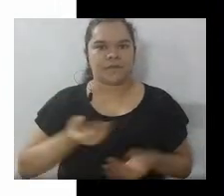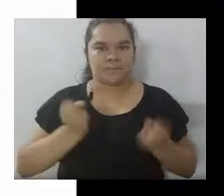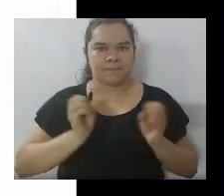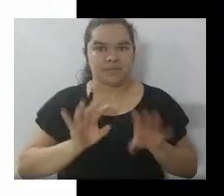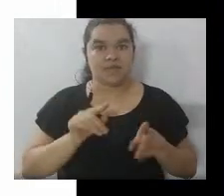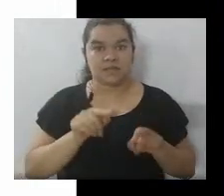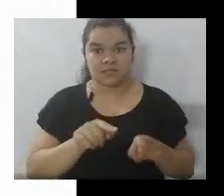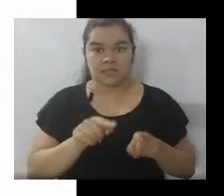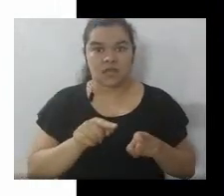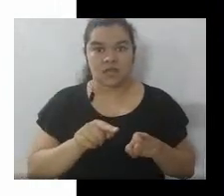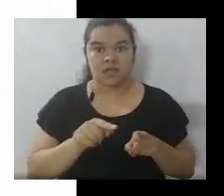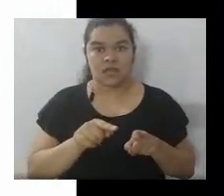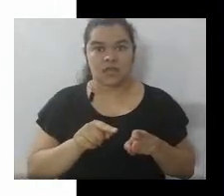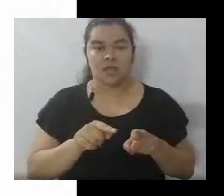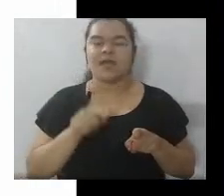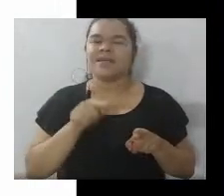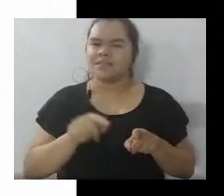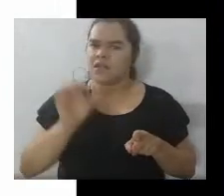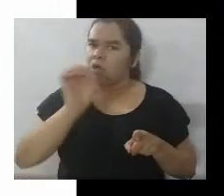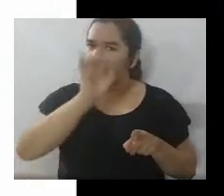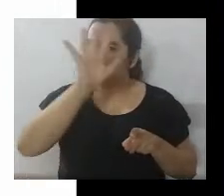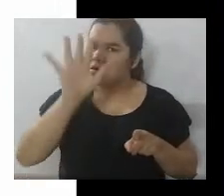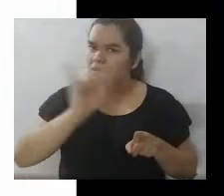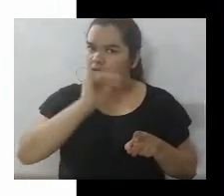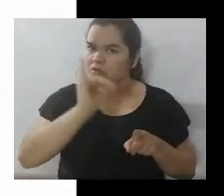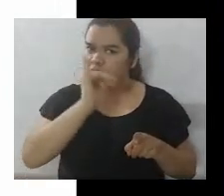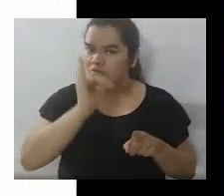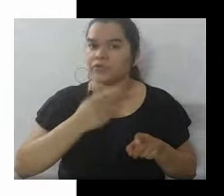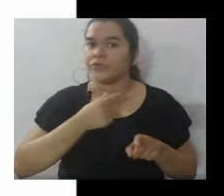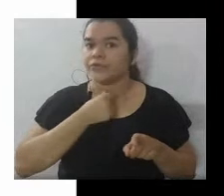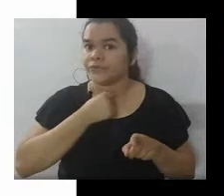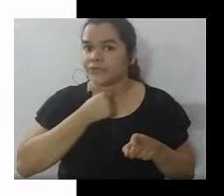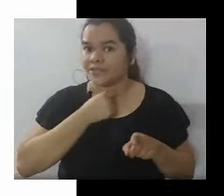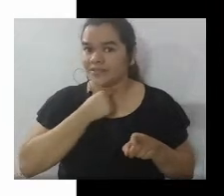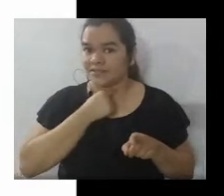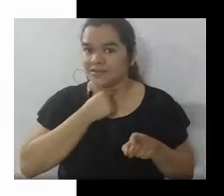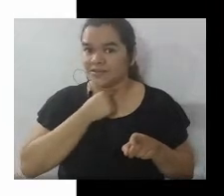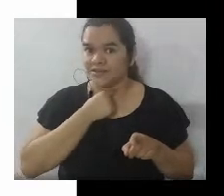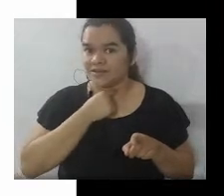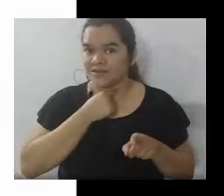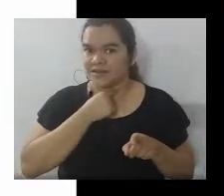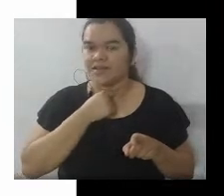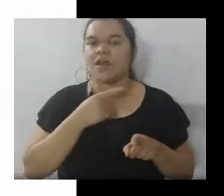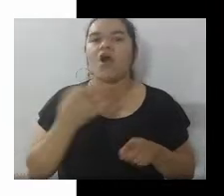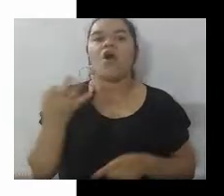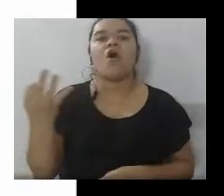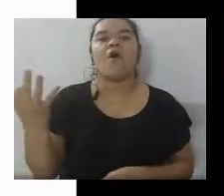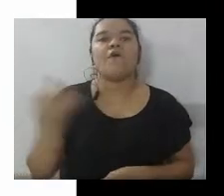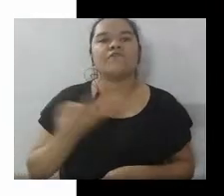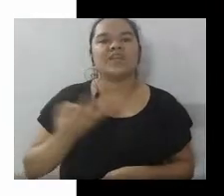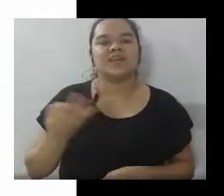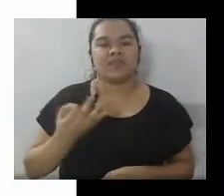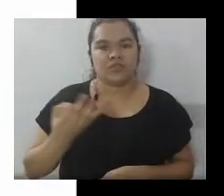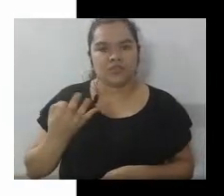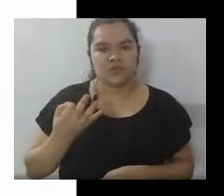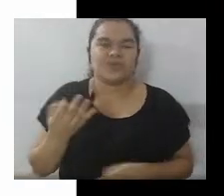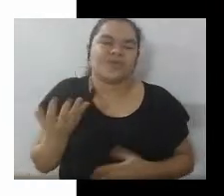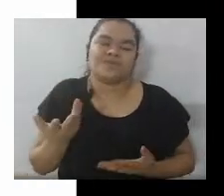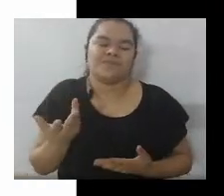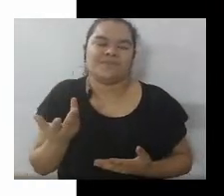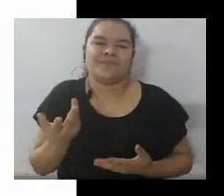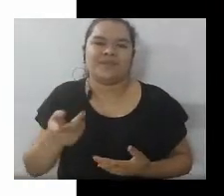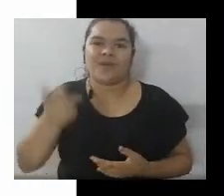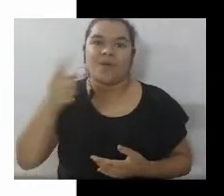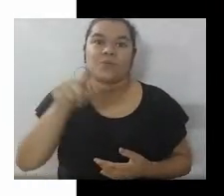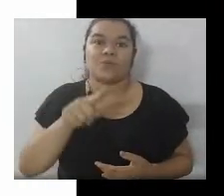donde acá me parece que es importante, esto dice obligatorio, pero la participación ya